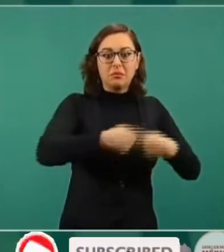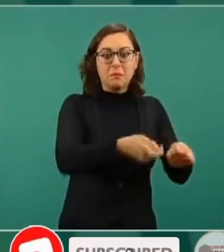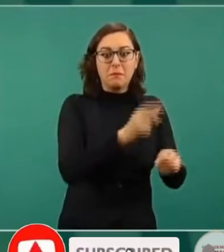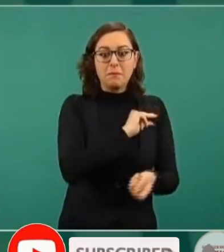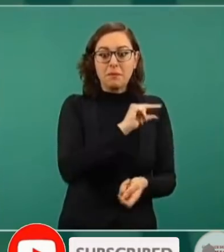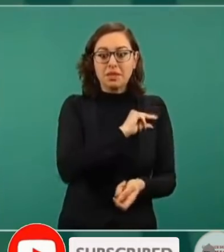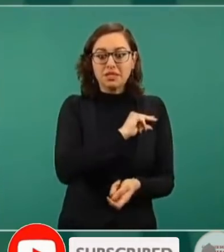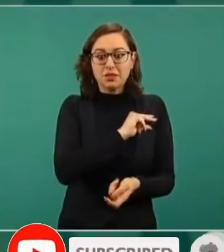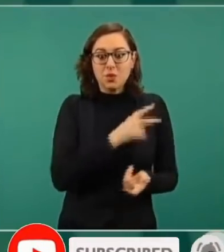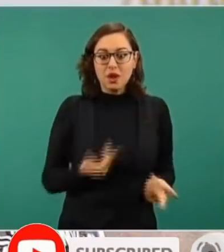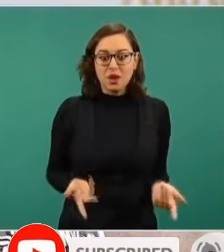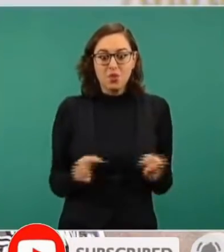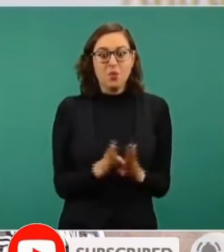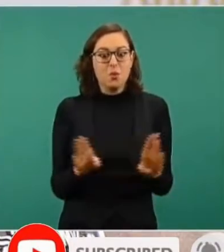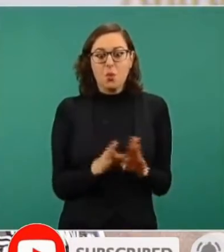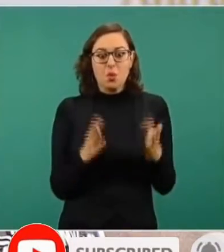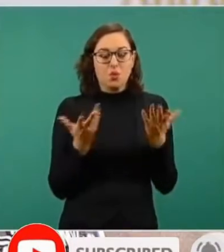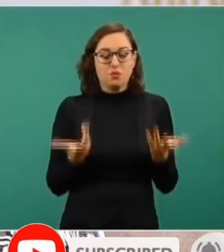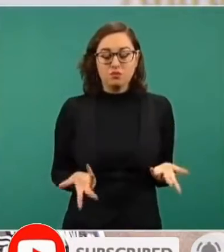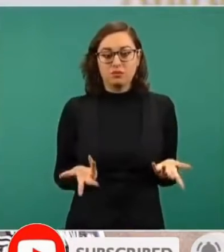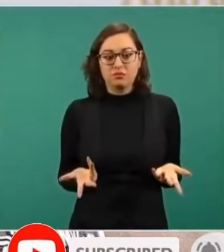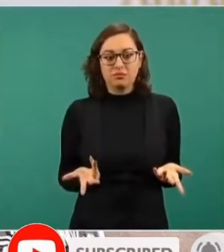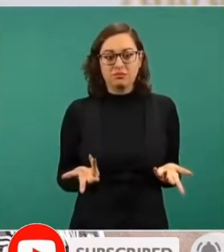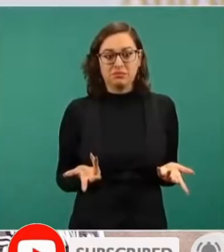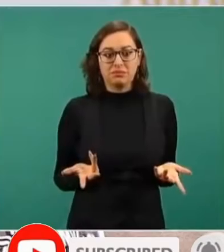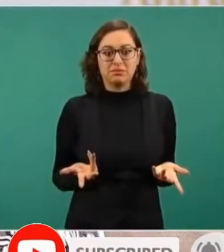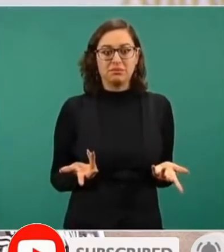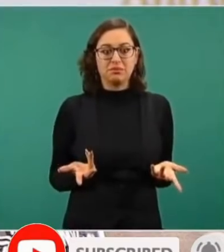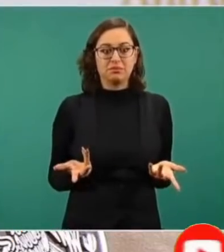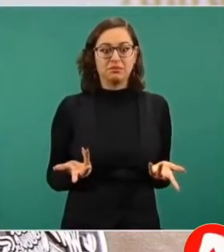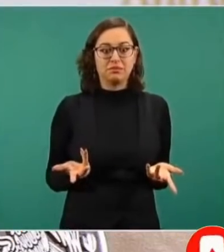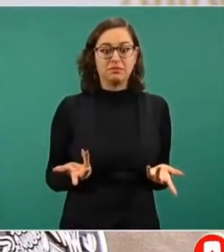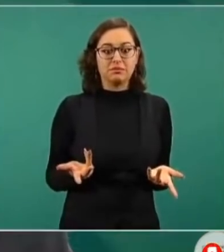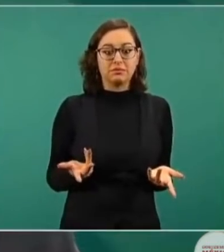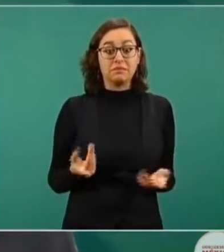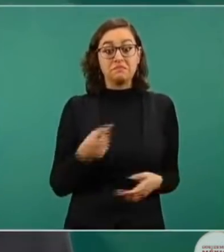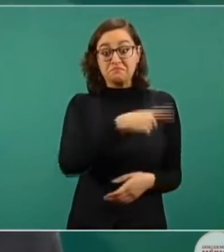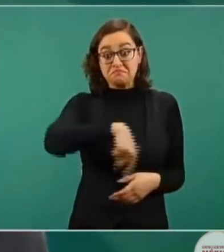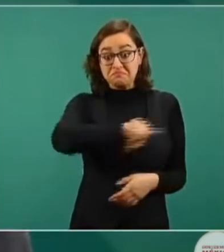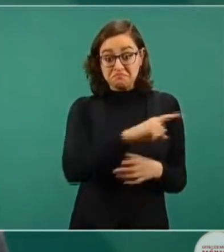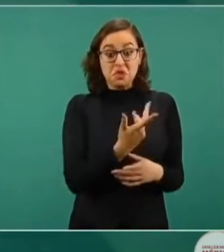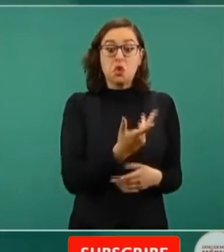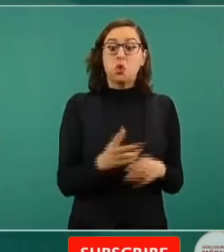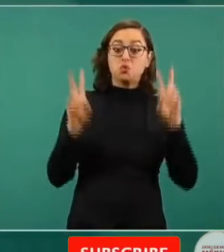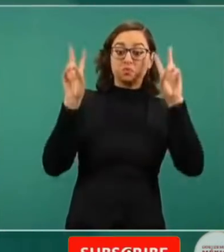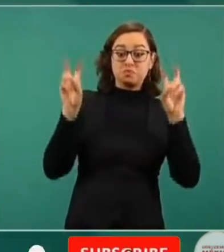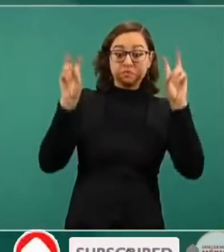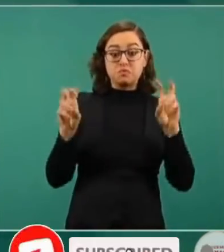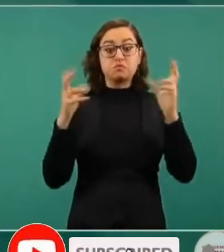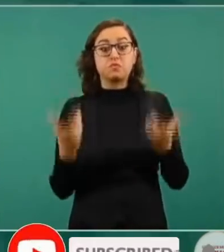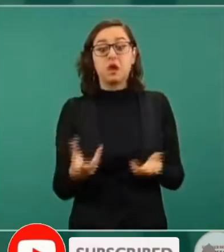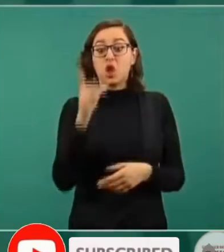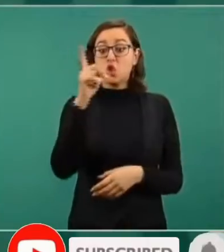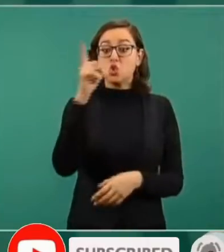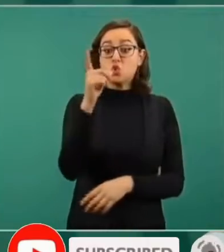Se fueron colocando por todos lados y principalmente con esta energía supuestamente limpia, que es otro